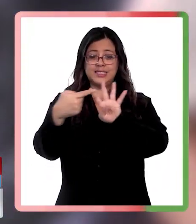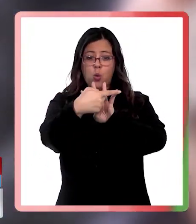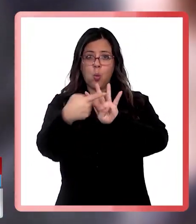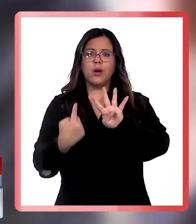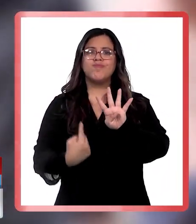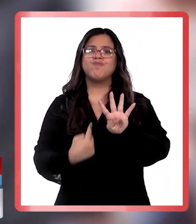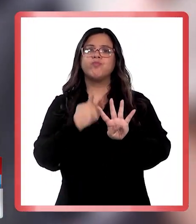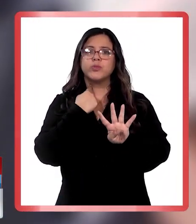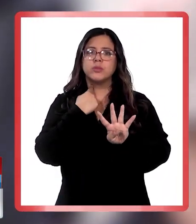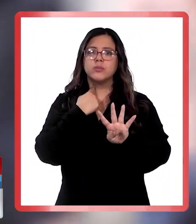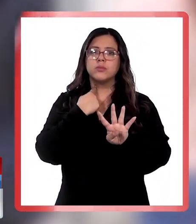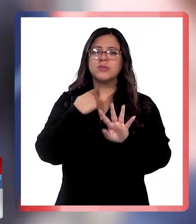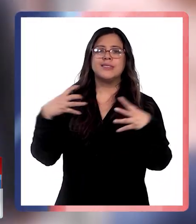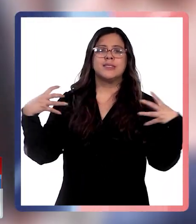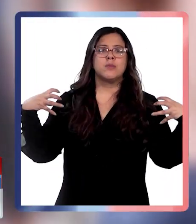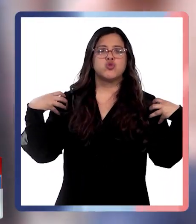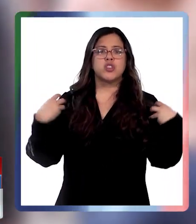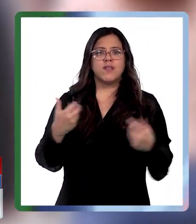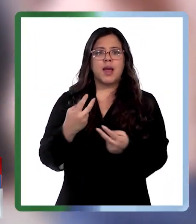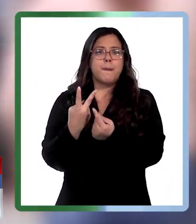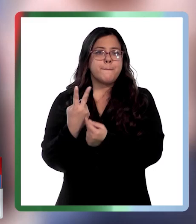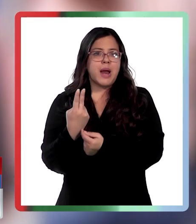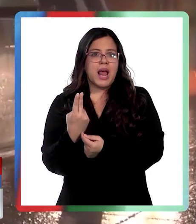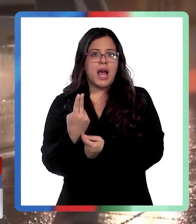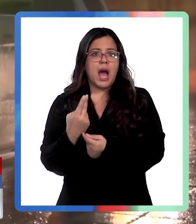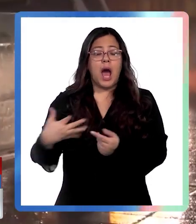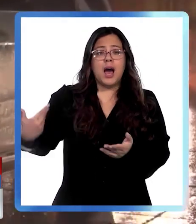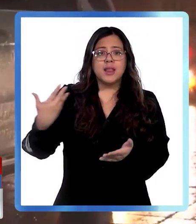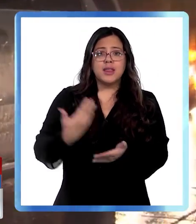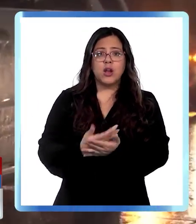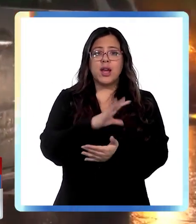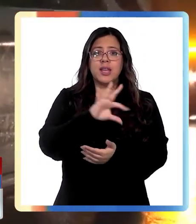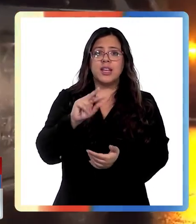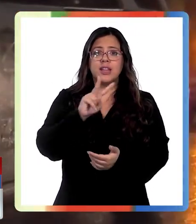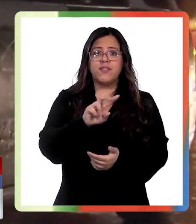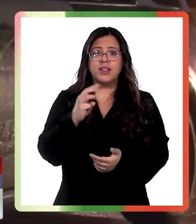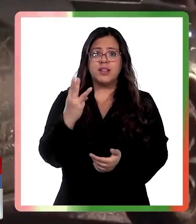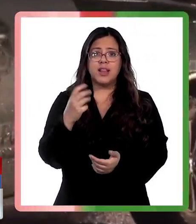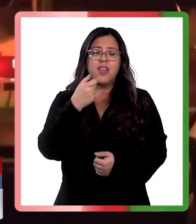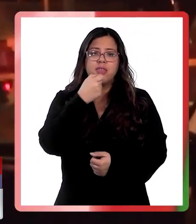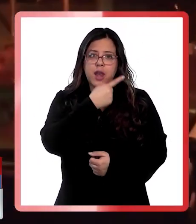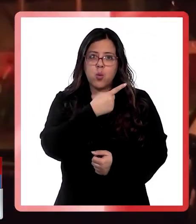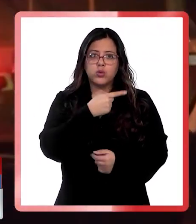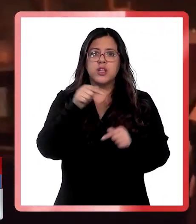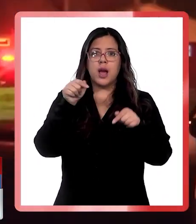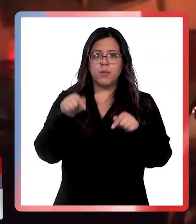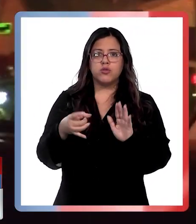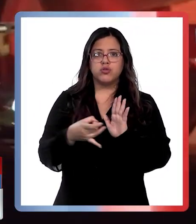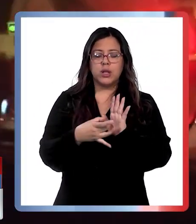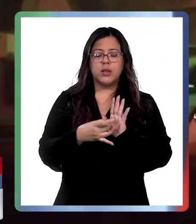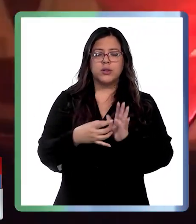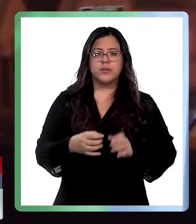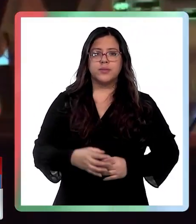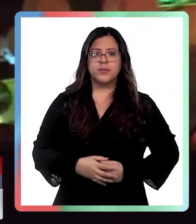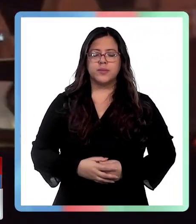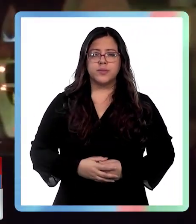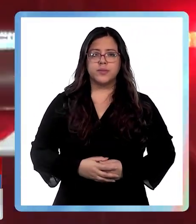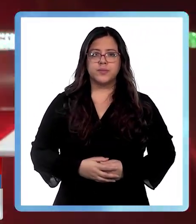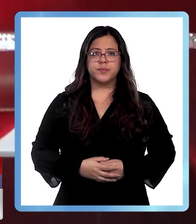la ha sufrido a manos de su pareja. A la fecha de Magallanes se han realizado 523 denuncias por dicho